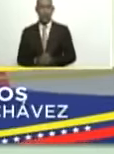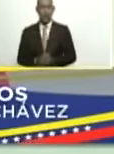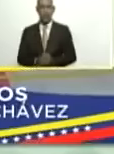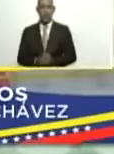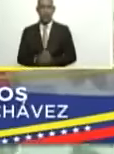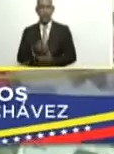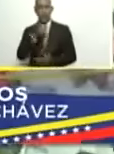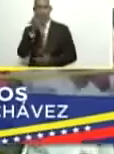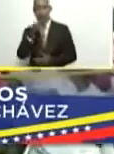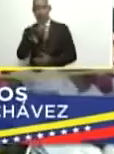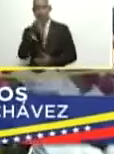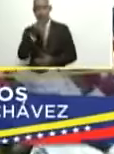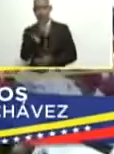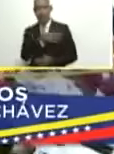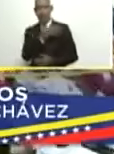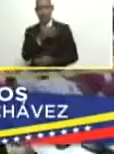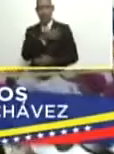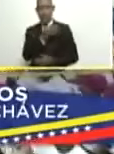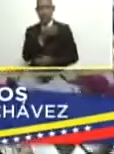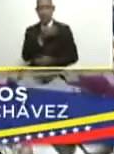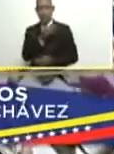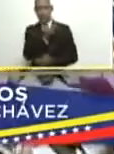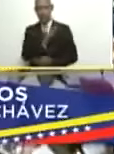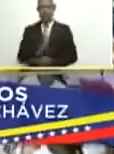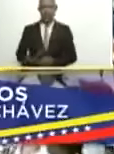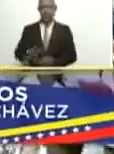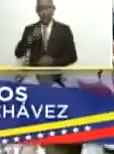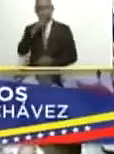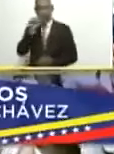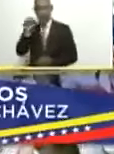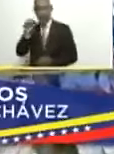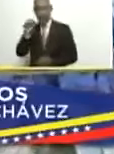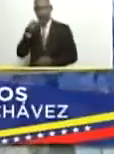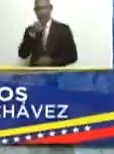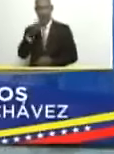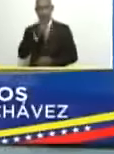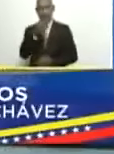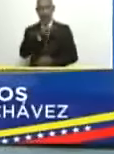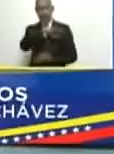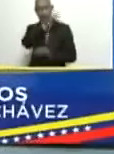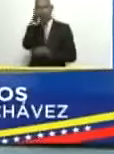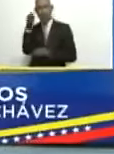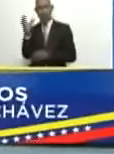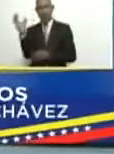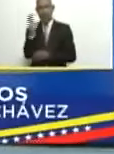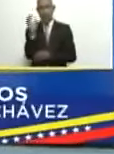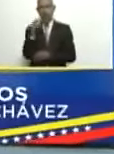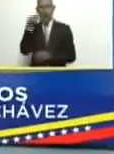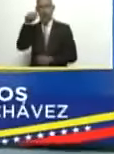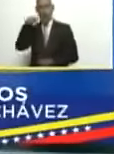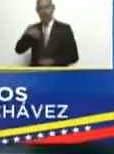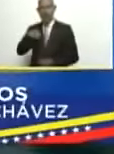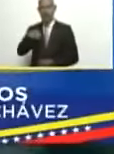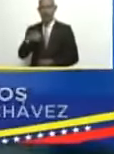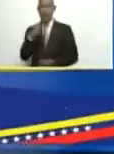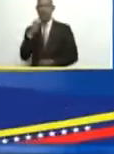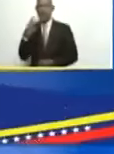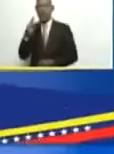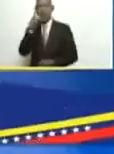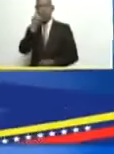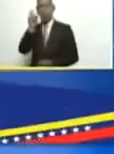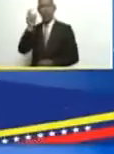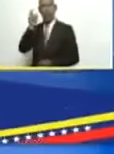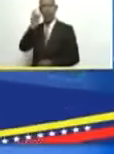Buenas tardes, presidente. Buenas tardes, Poliedro de Caracas. Estamos aquí, voceros y